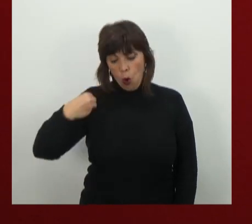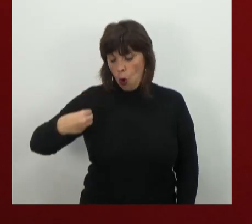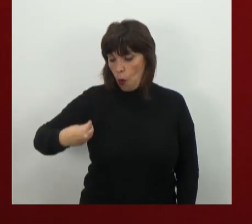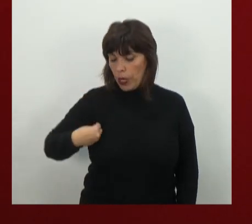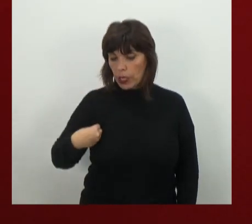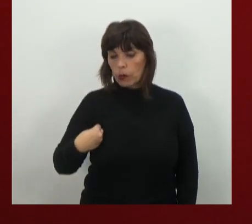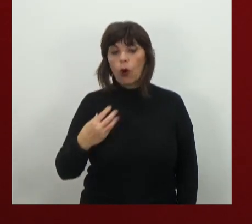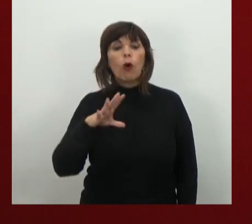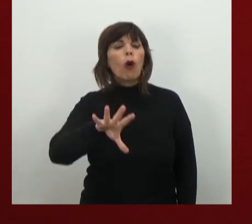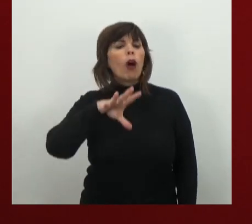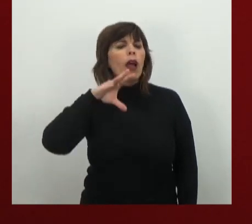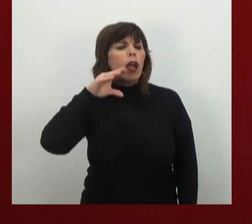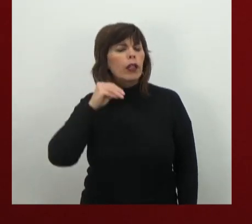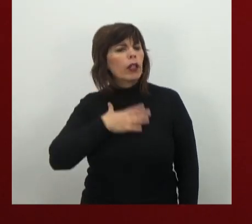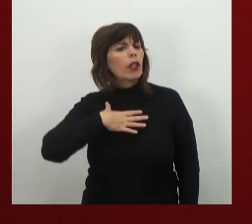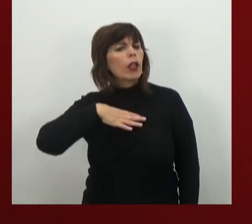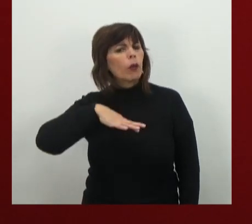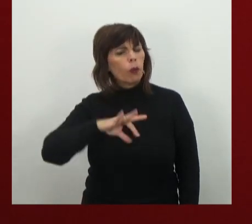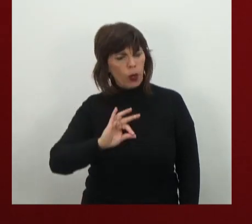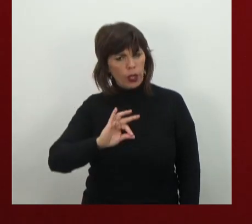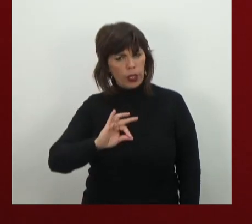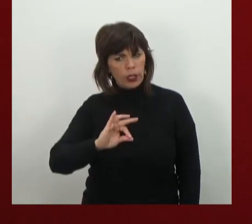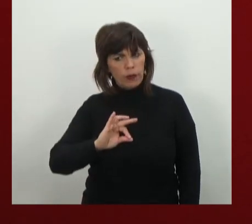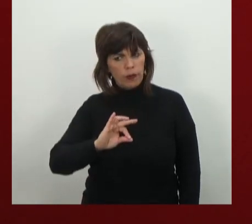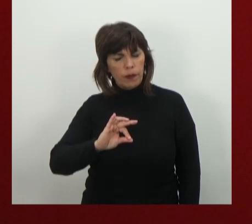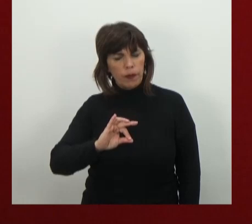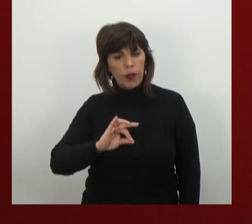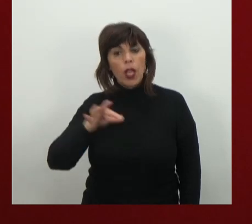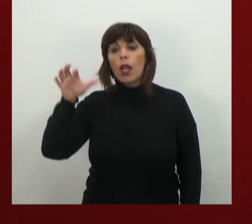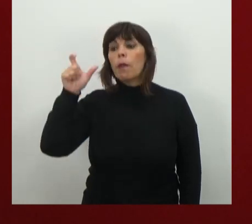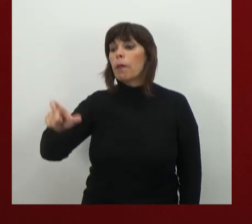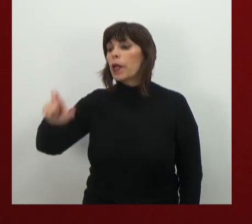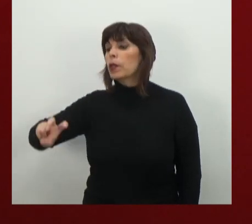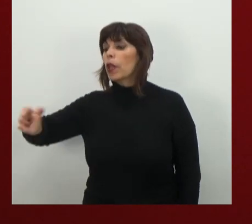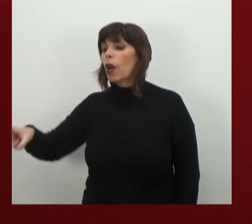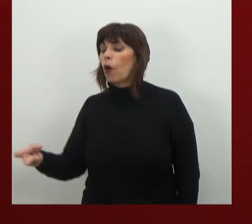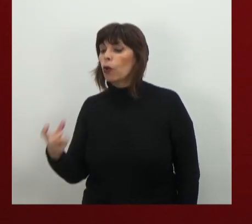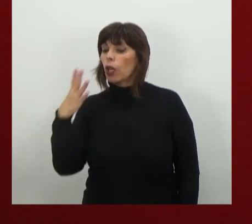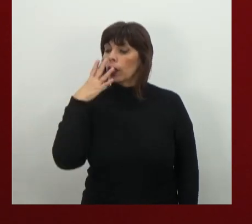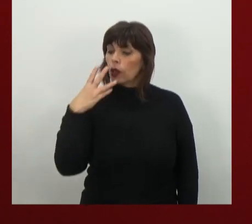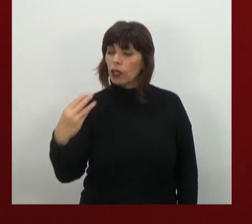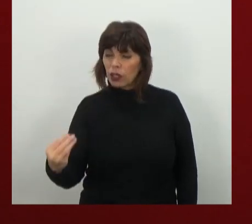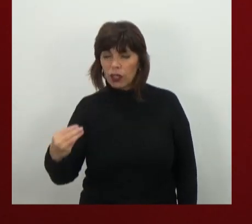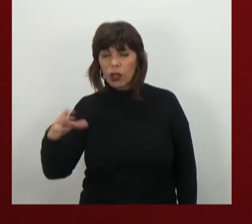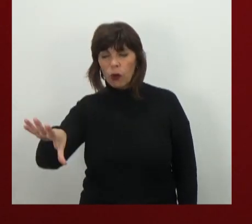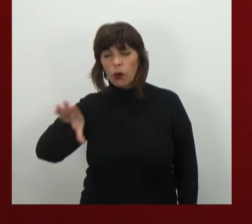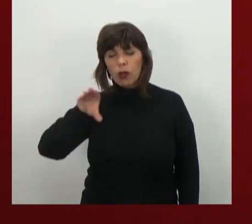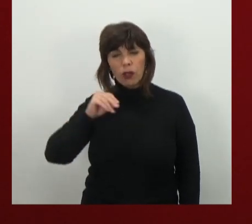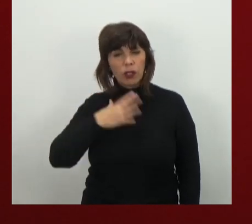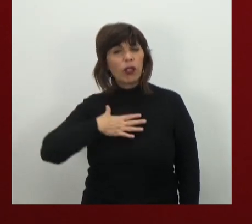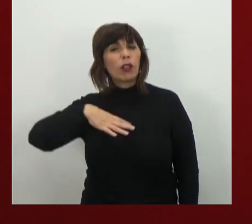próximo, porque la comunión del ser humano del uno al otro es primordialmente por el